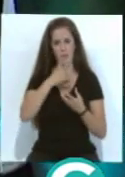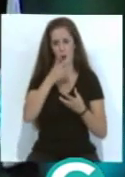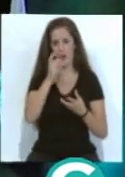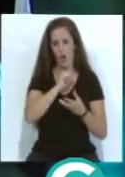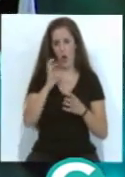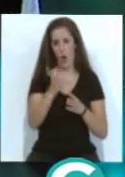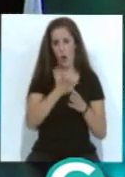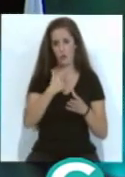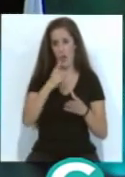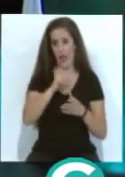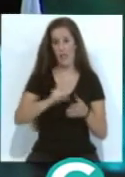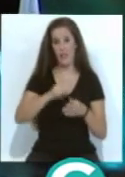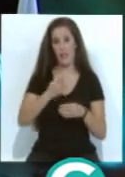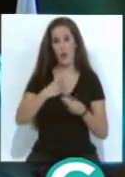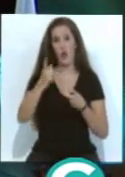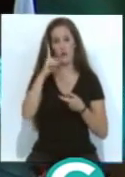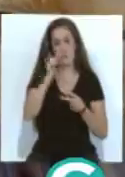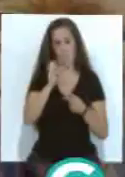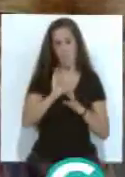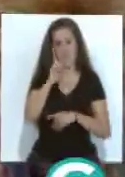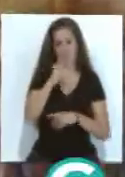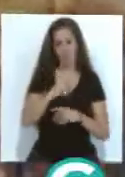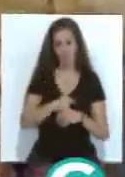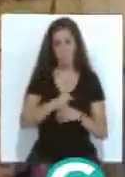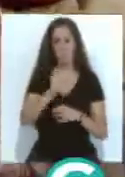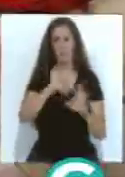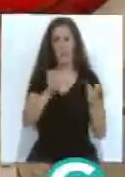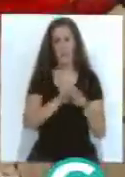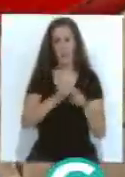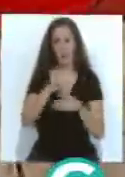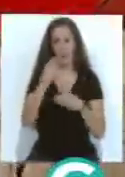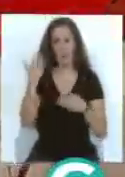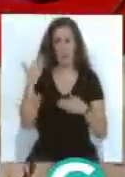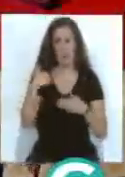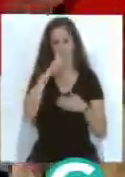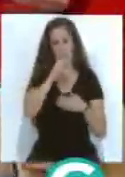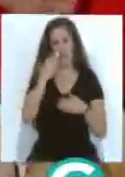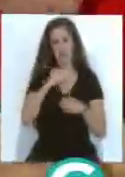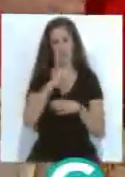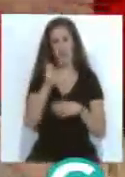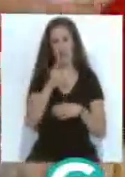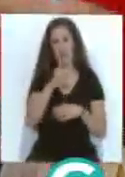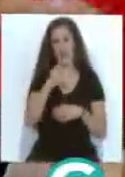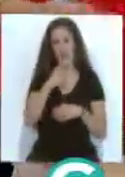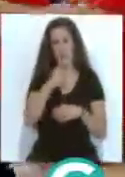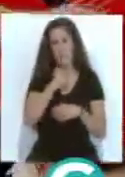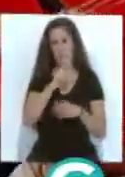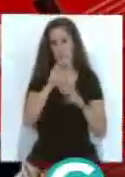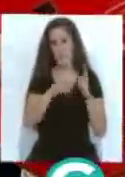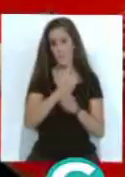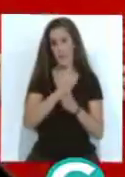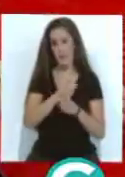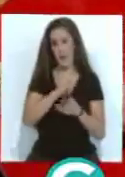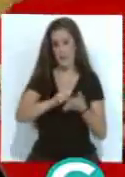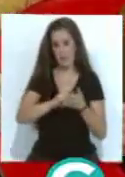que el pasado concurso fue Los Benditos. El grupo es el que integrará el pasado año la comparsa Las Envenenás, escrita los dos